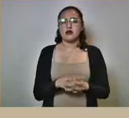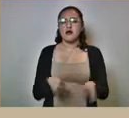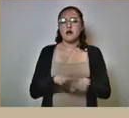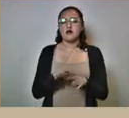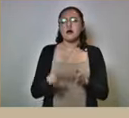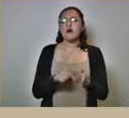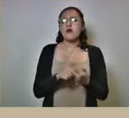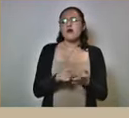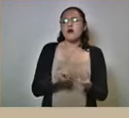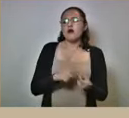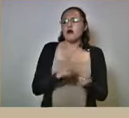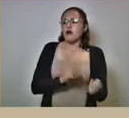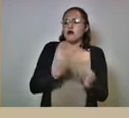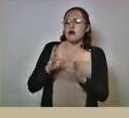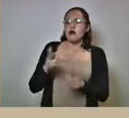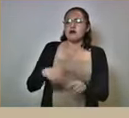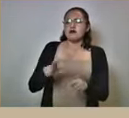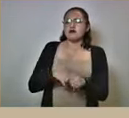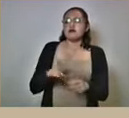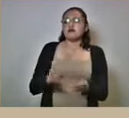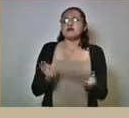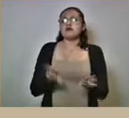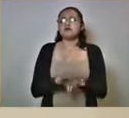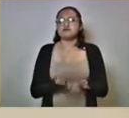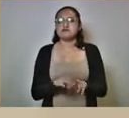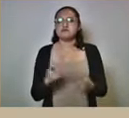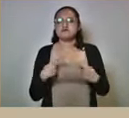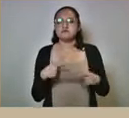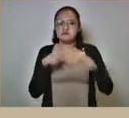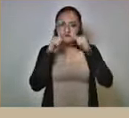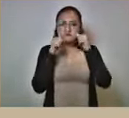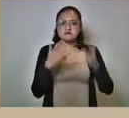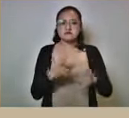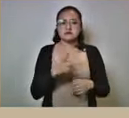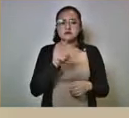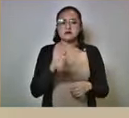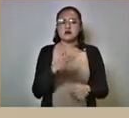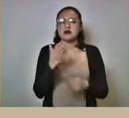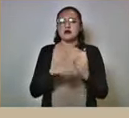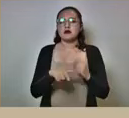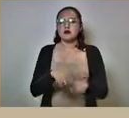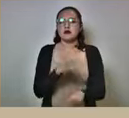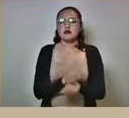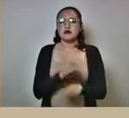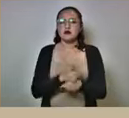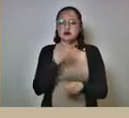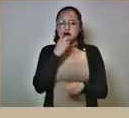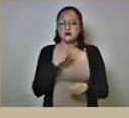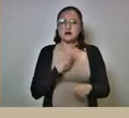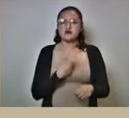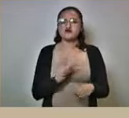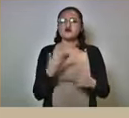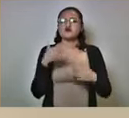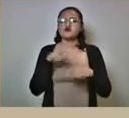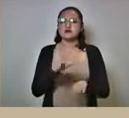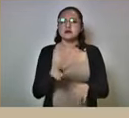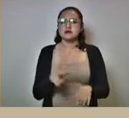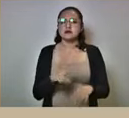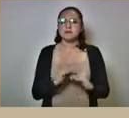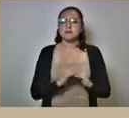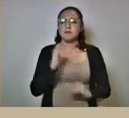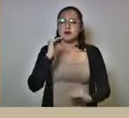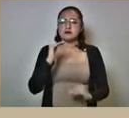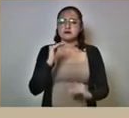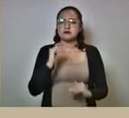los derechohabientes que estaban ahí. Y también, gobernador, nada más en lo que acaba de usted comentar sobre que van a